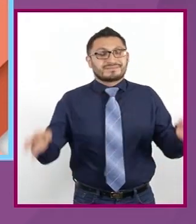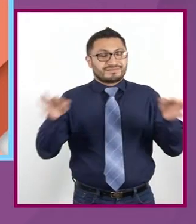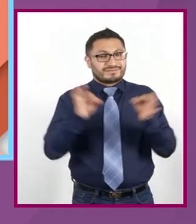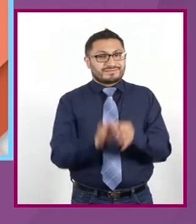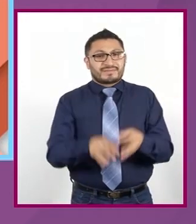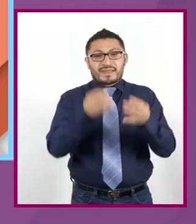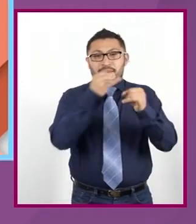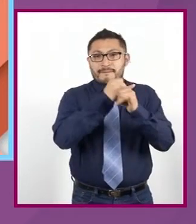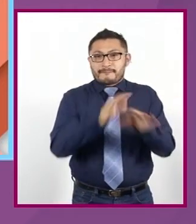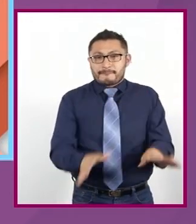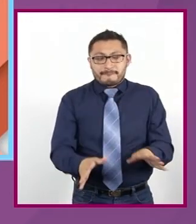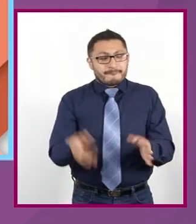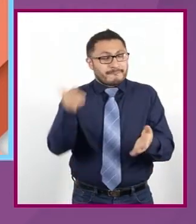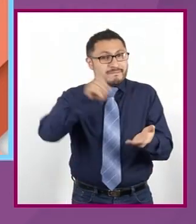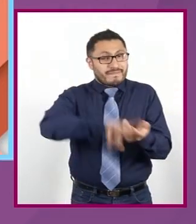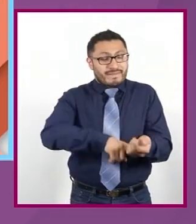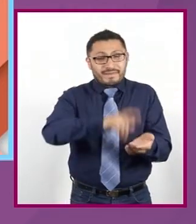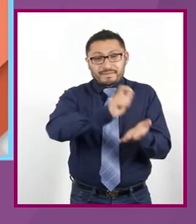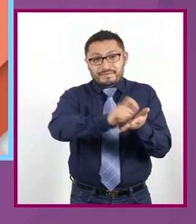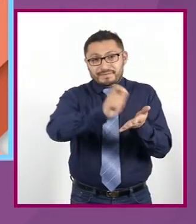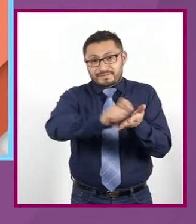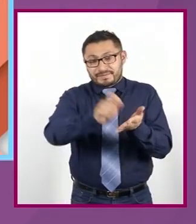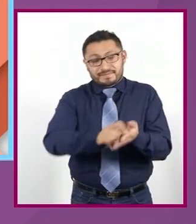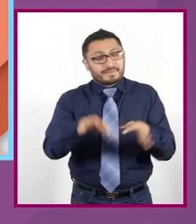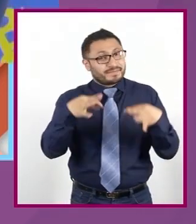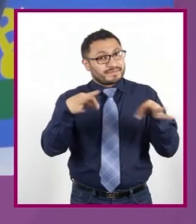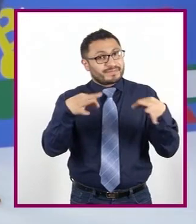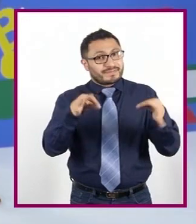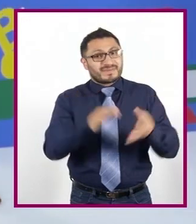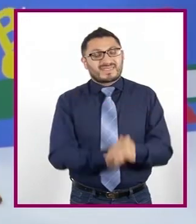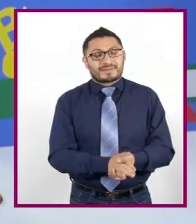la información contenida en el documento.